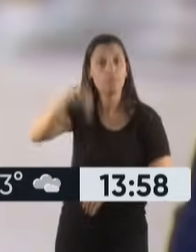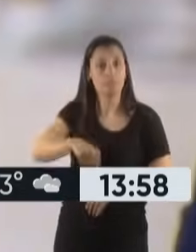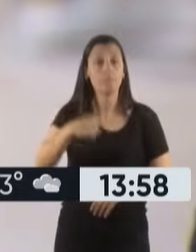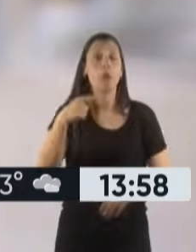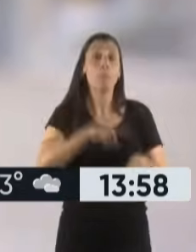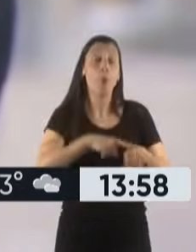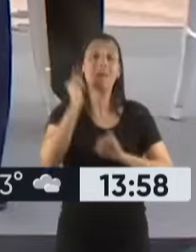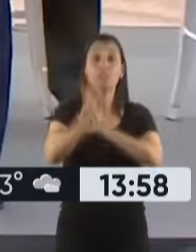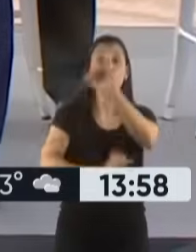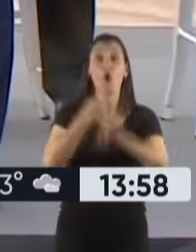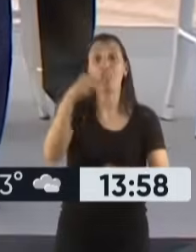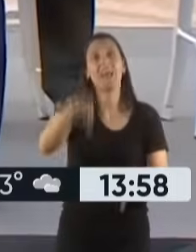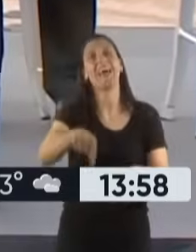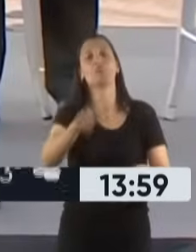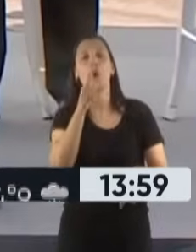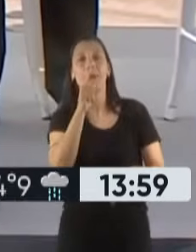esta charla que esto era una asamblea.